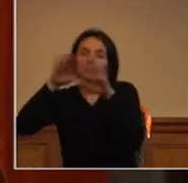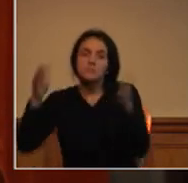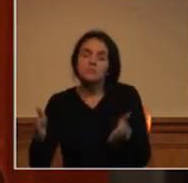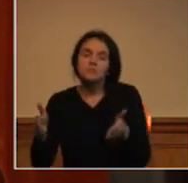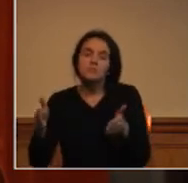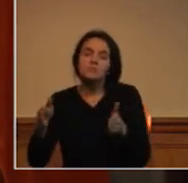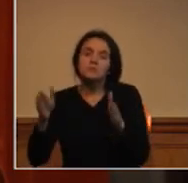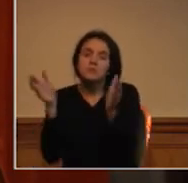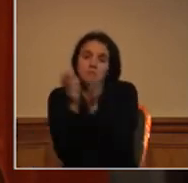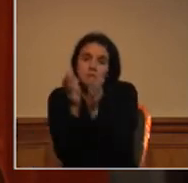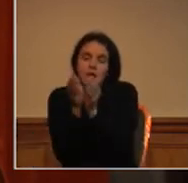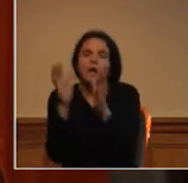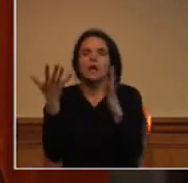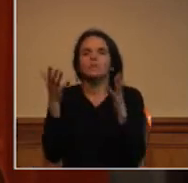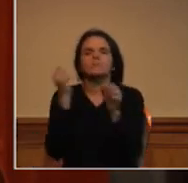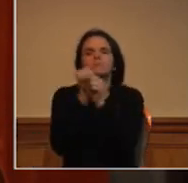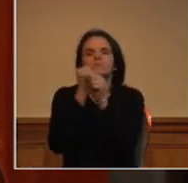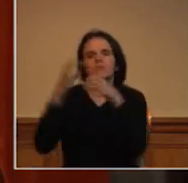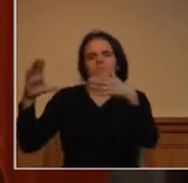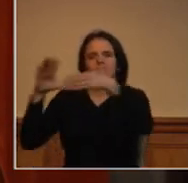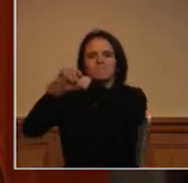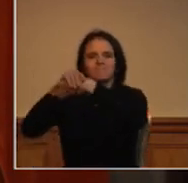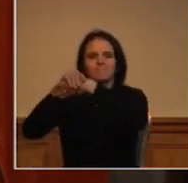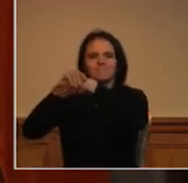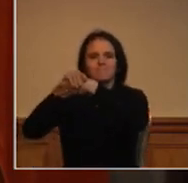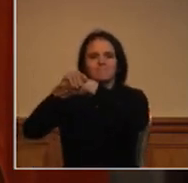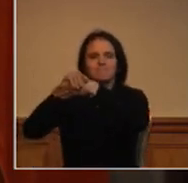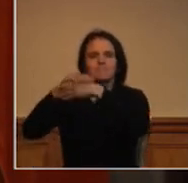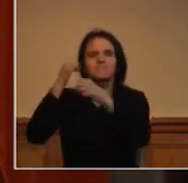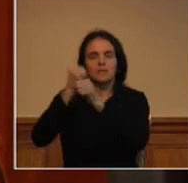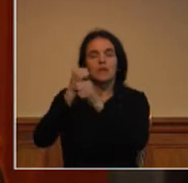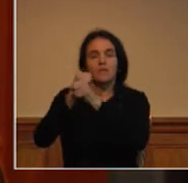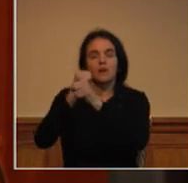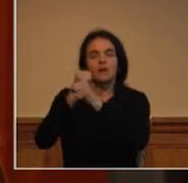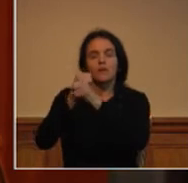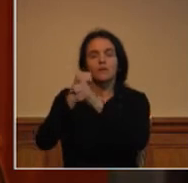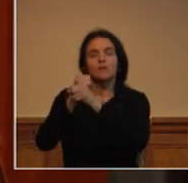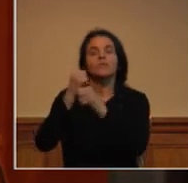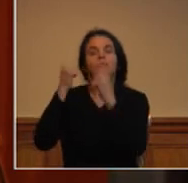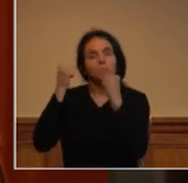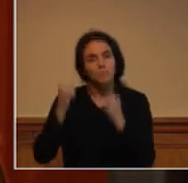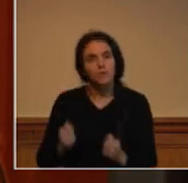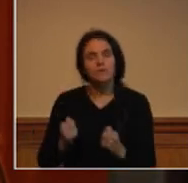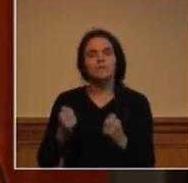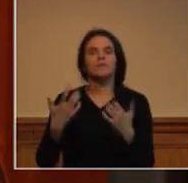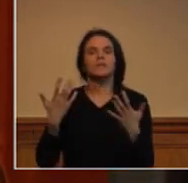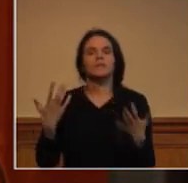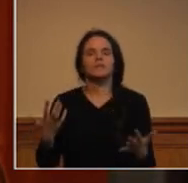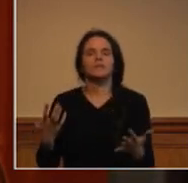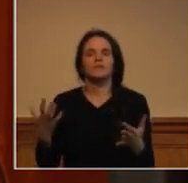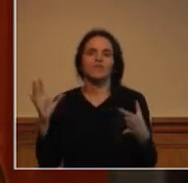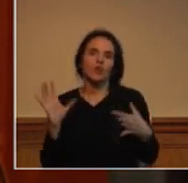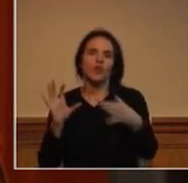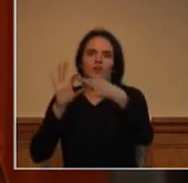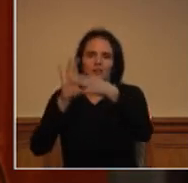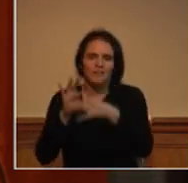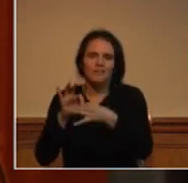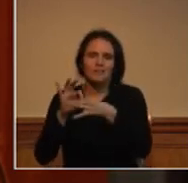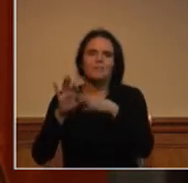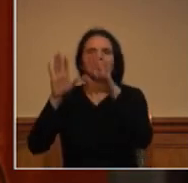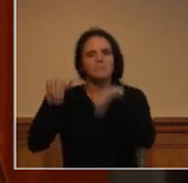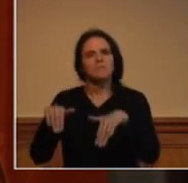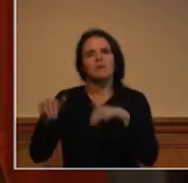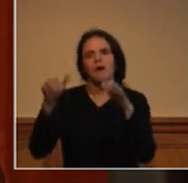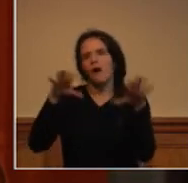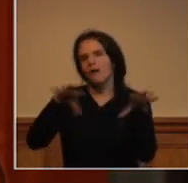más valioso un trabajo conversado y un trabajo conjunto, de manera que estén con las mismas actividades